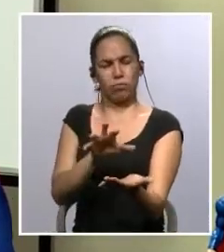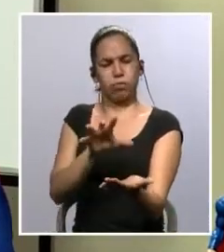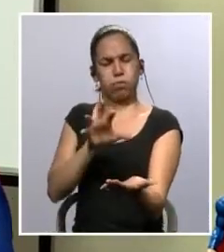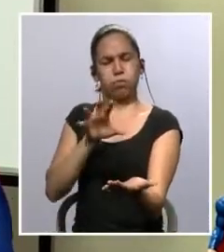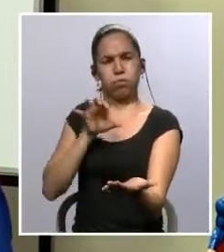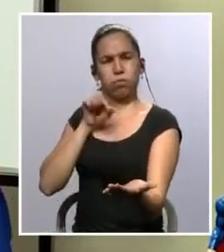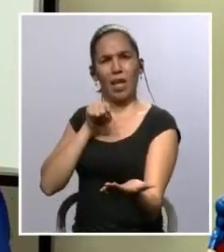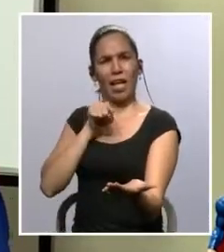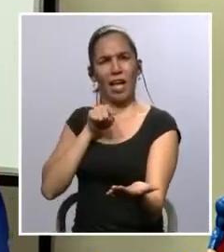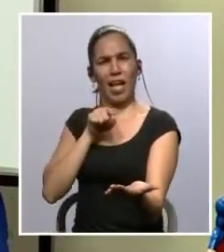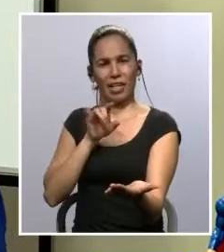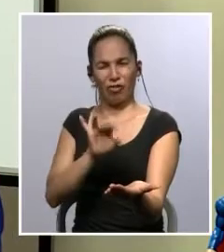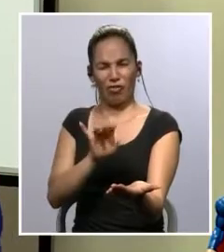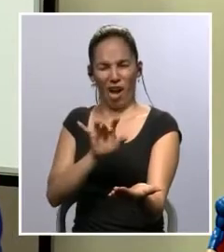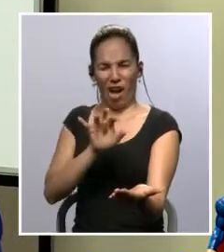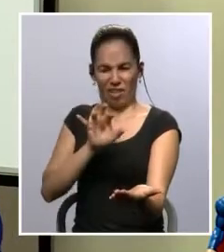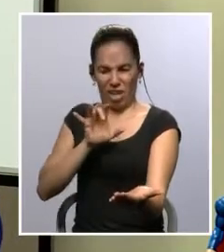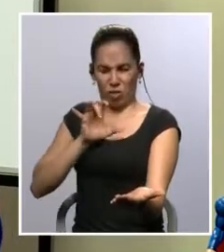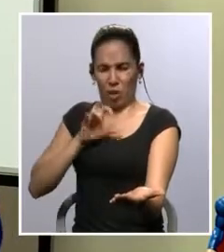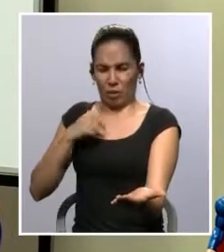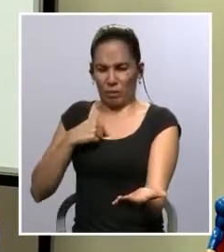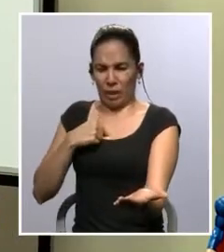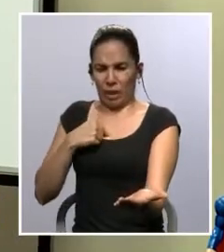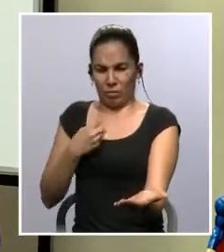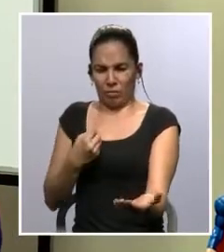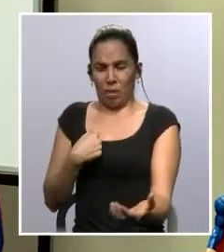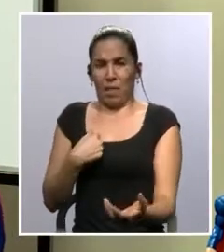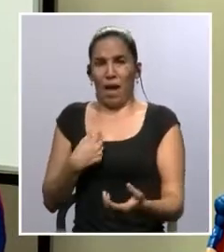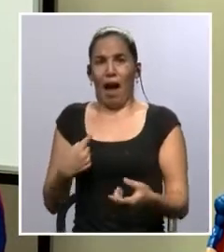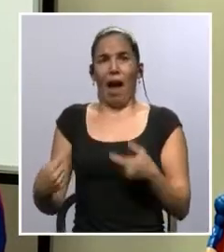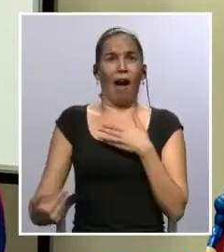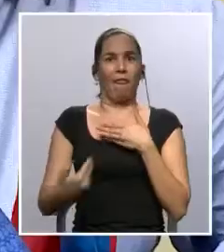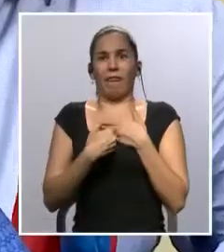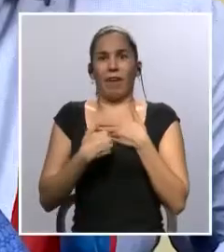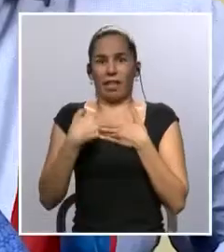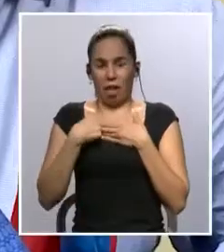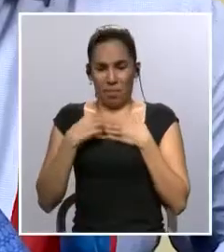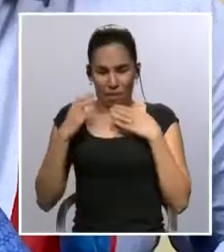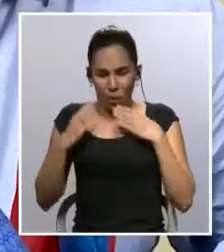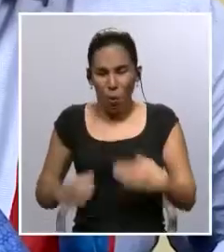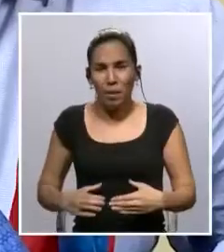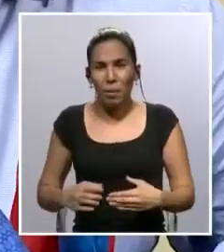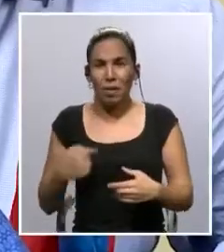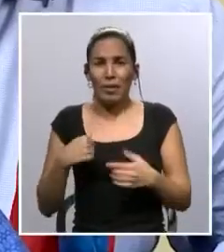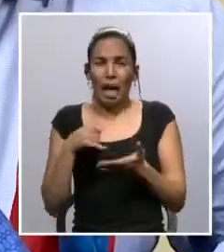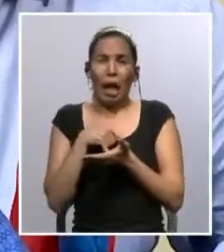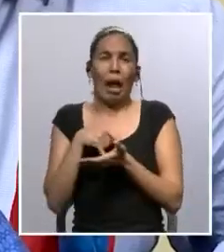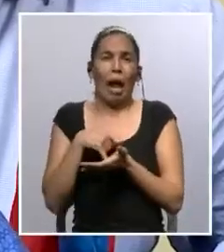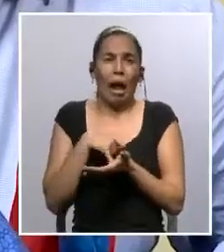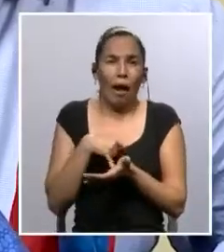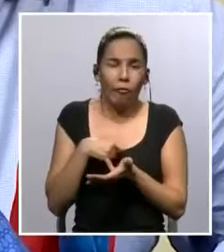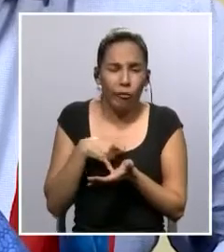moléculas, ajá, y le quita la energía. Ajá. Entonces esa sería la respuesta, pero por